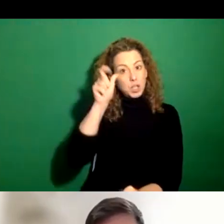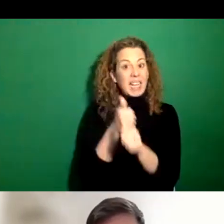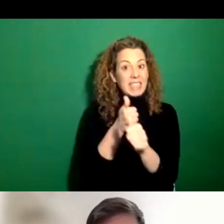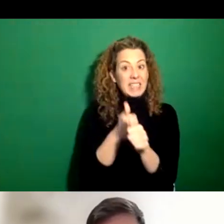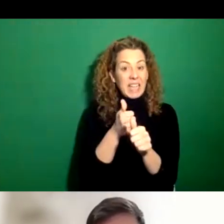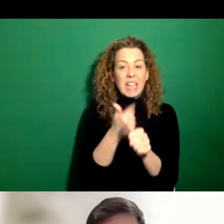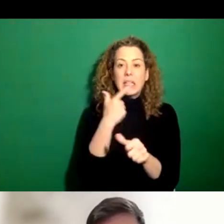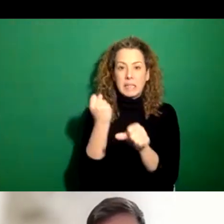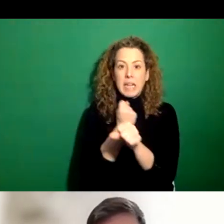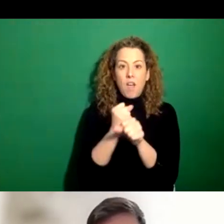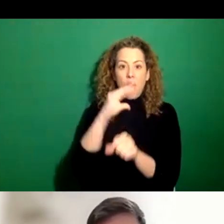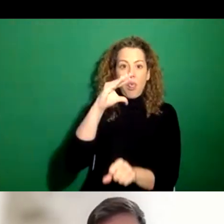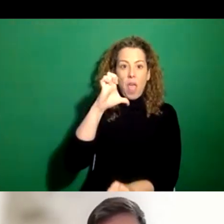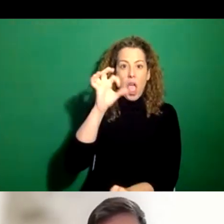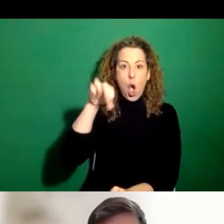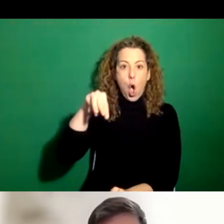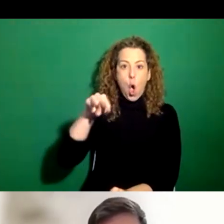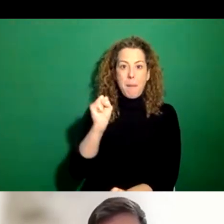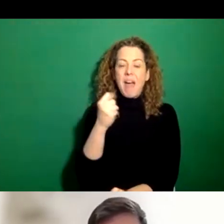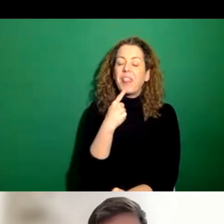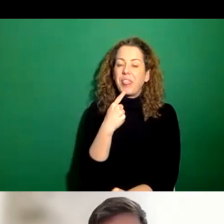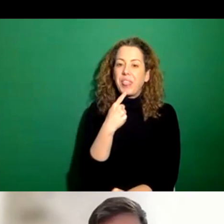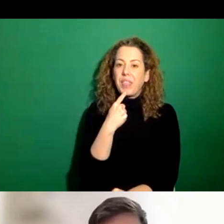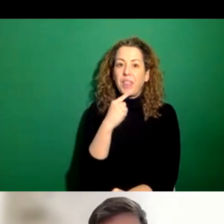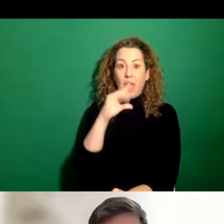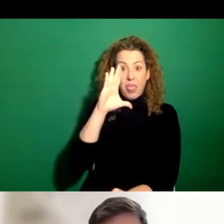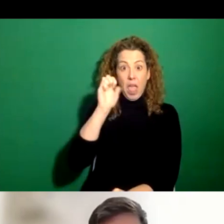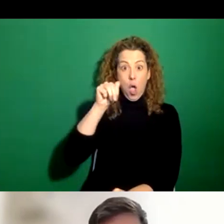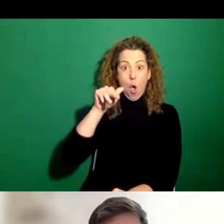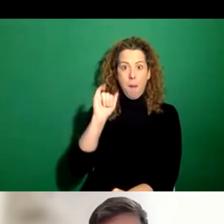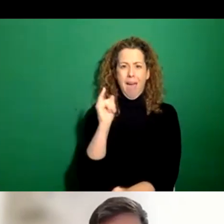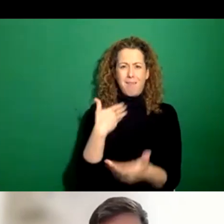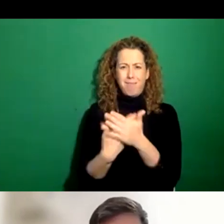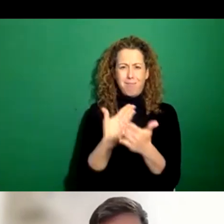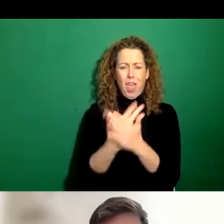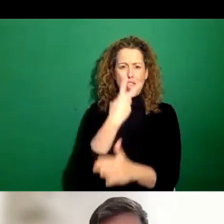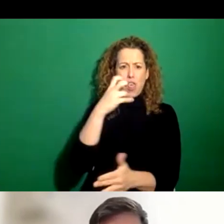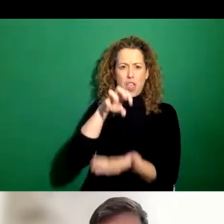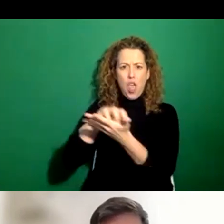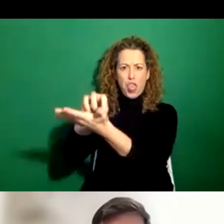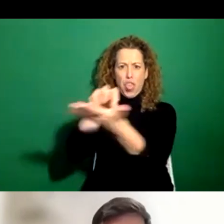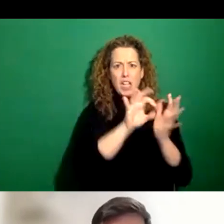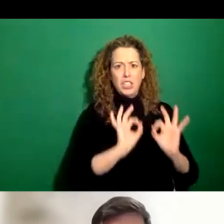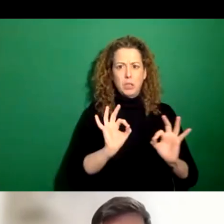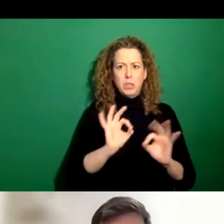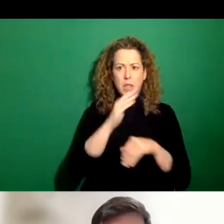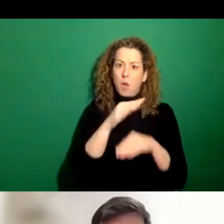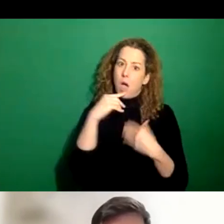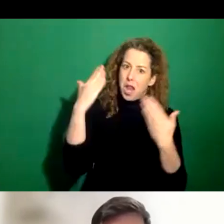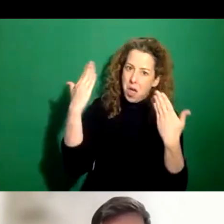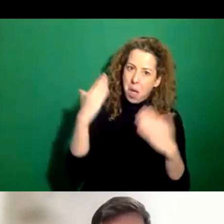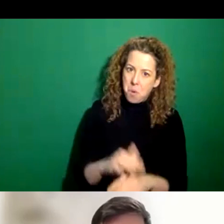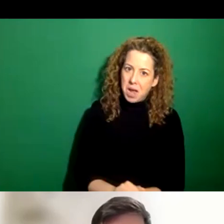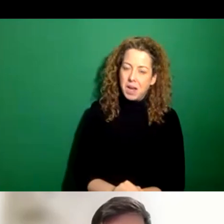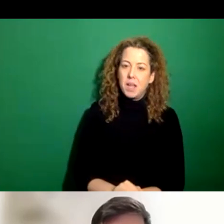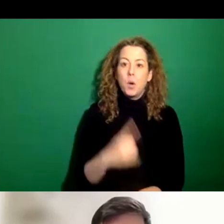es trabajador de CEOMA y nos dice que desde CEOMA tienen acreditadas más de 200 centros libres de sujeciones. La verdad es que enhorabuena. Y entre